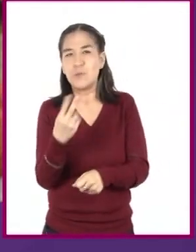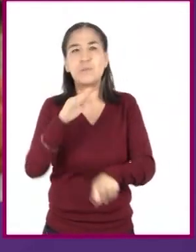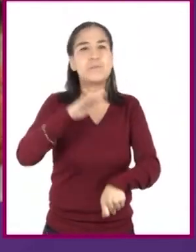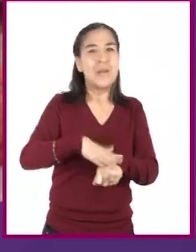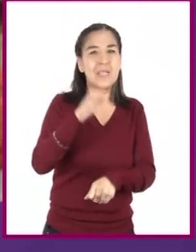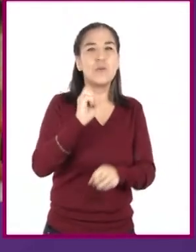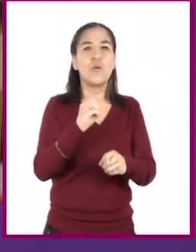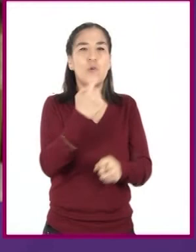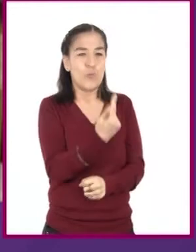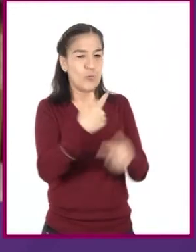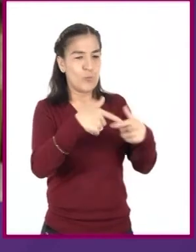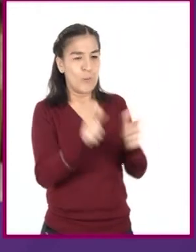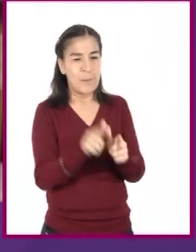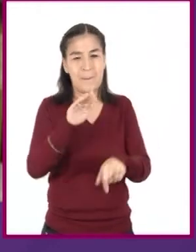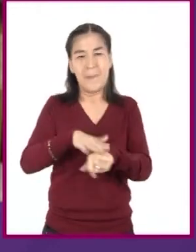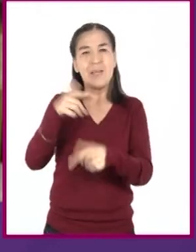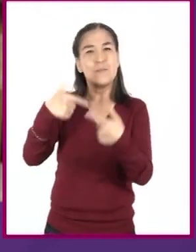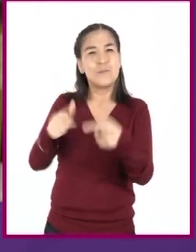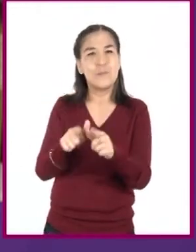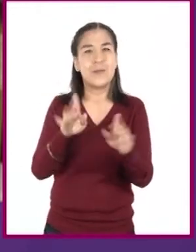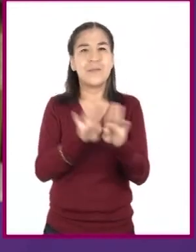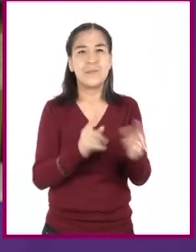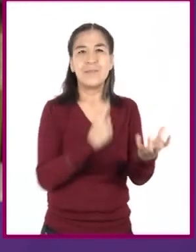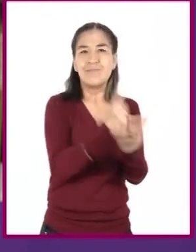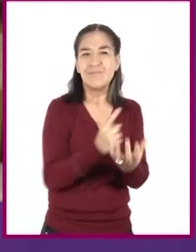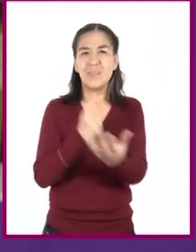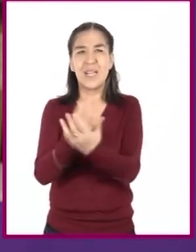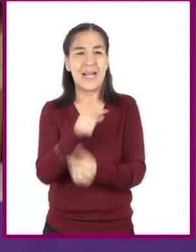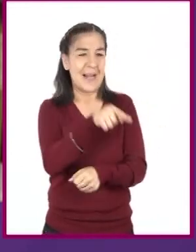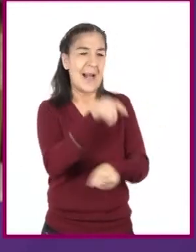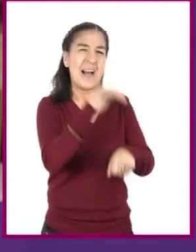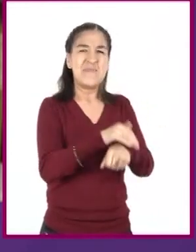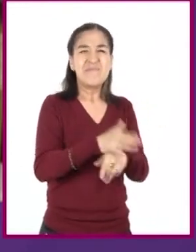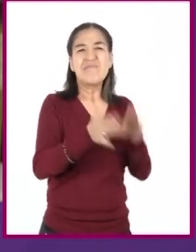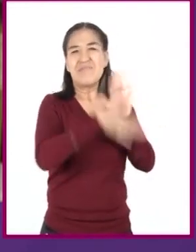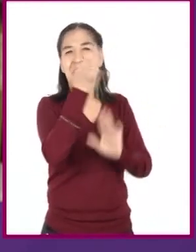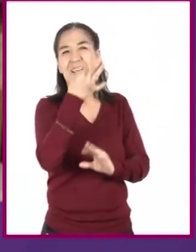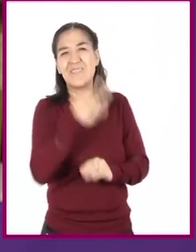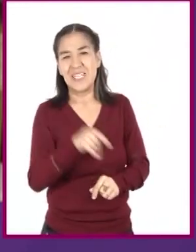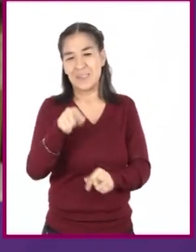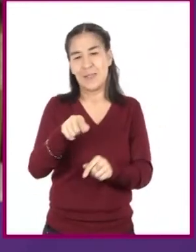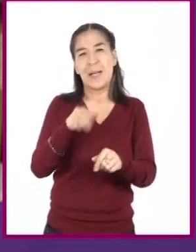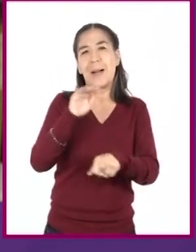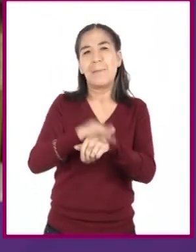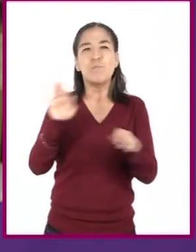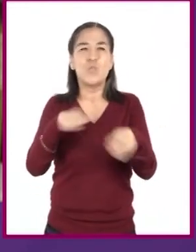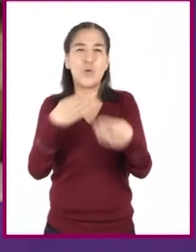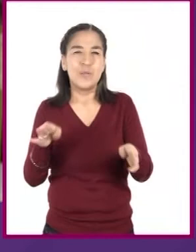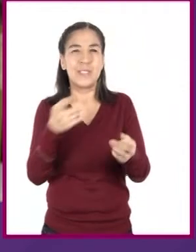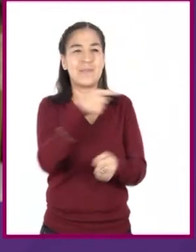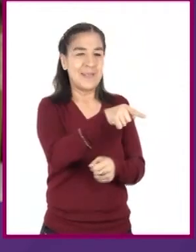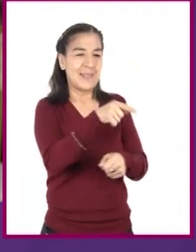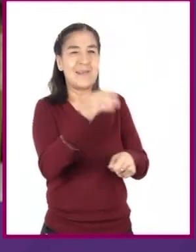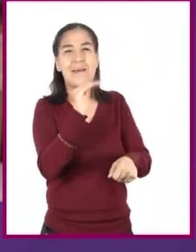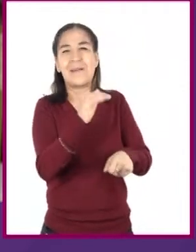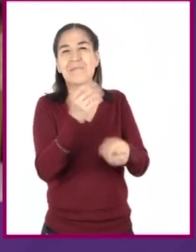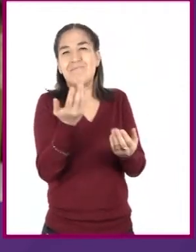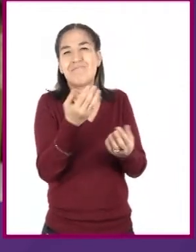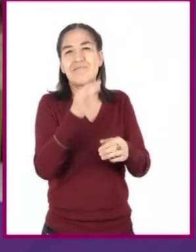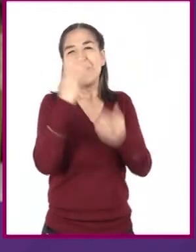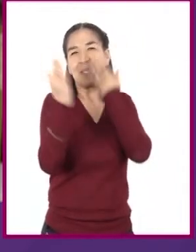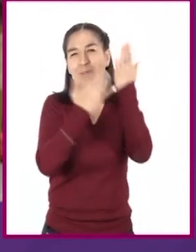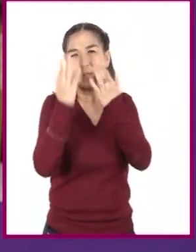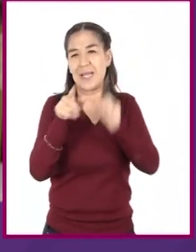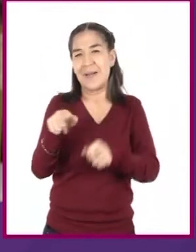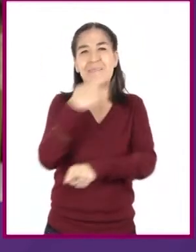para salir de fiesta, otro para escuchar música o ponerse a estudiar, otro formado por sus primos y familiares. ¿Qué los